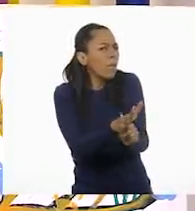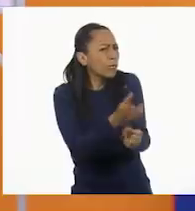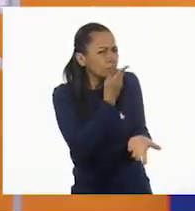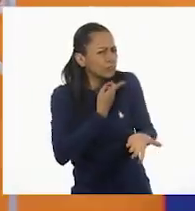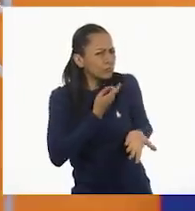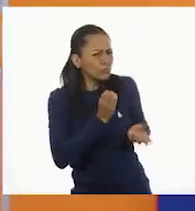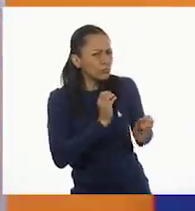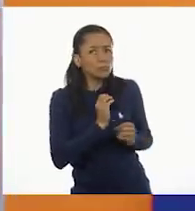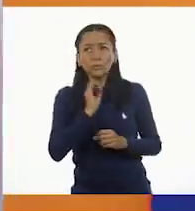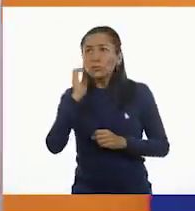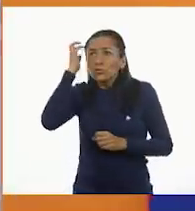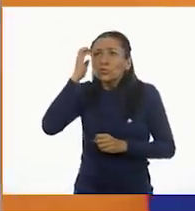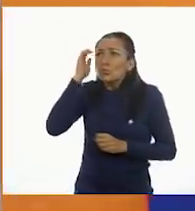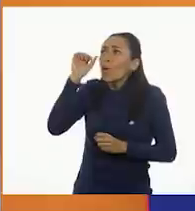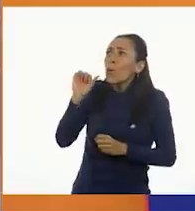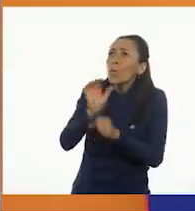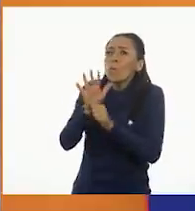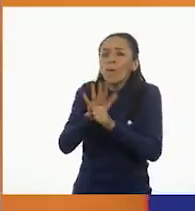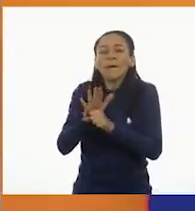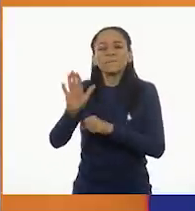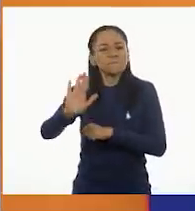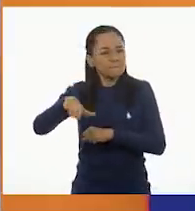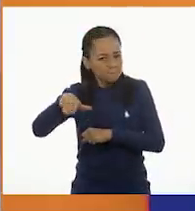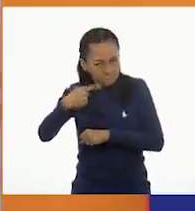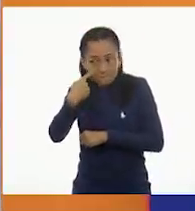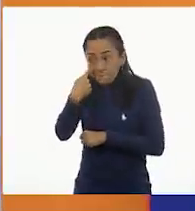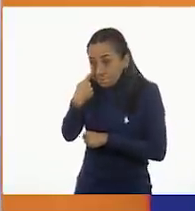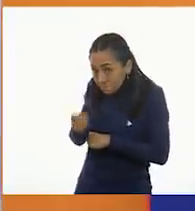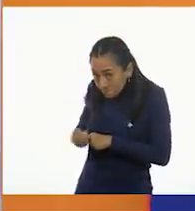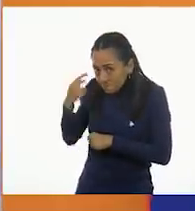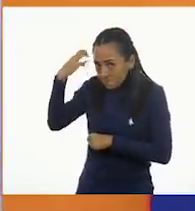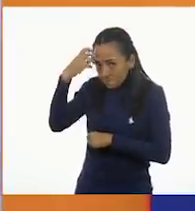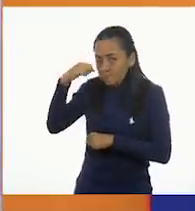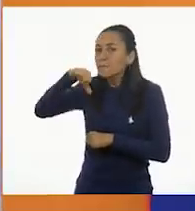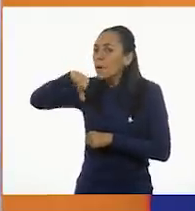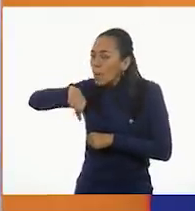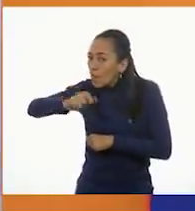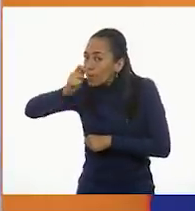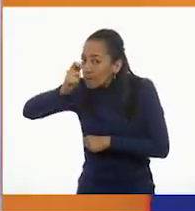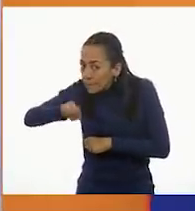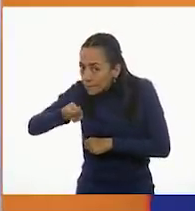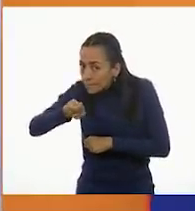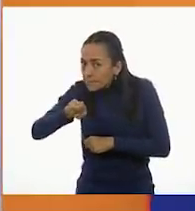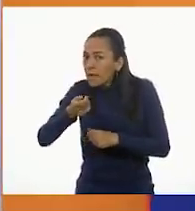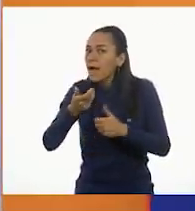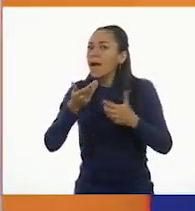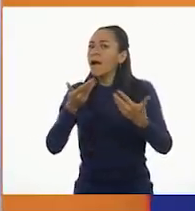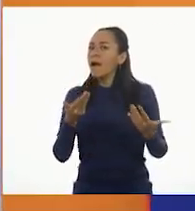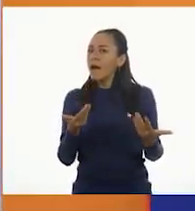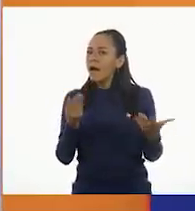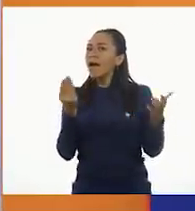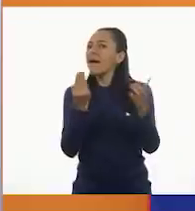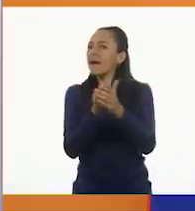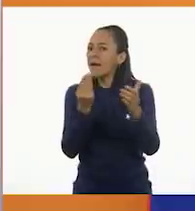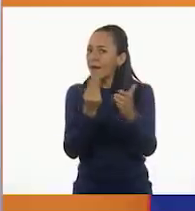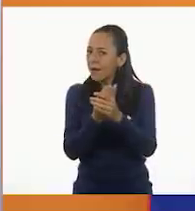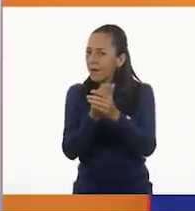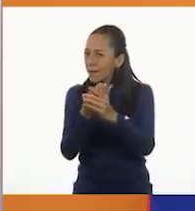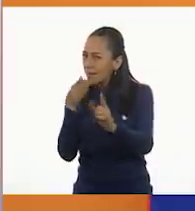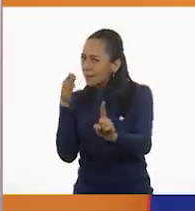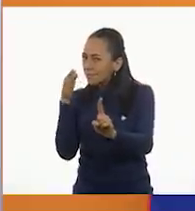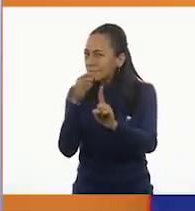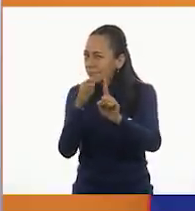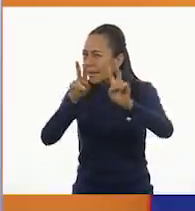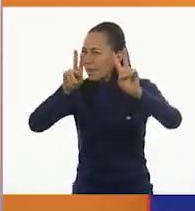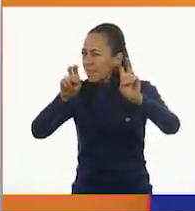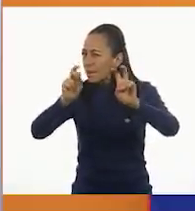bien, Panchito. Lo que vamos a hacer el día de hoy es primero descifrar el título de nuestra clase. Perfecto. Sean bienvenidos, niños